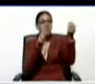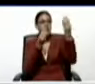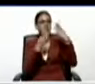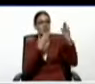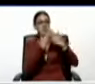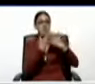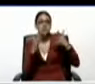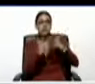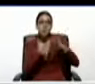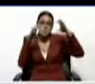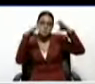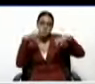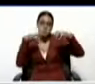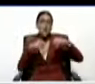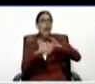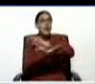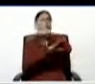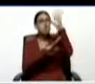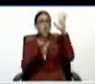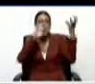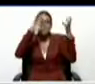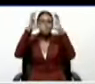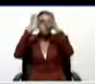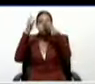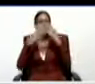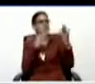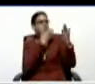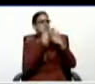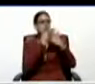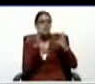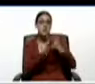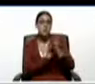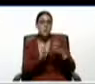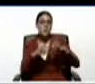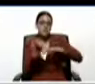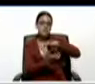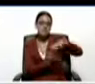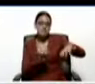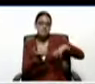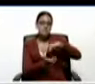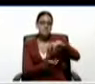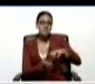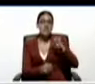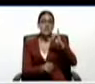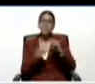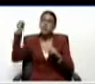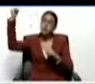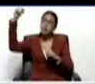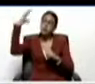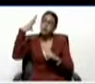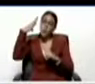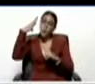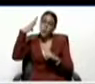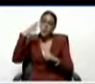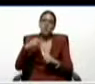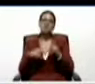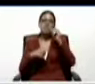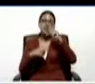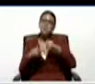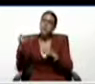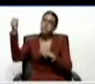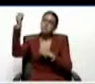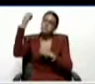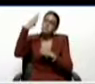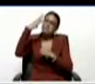cielo encapotado anuncia tempestad. Y el sol de la nube